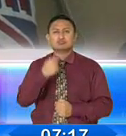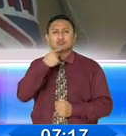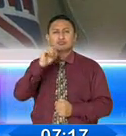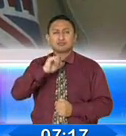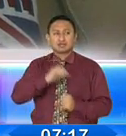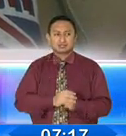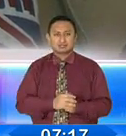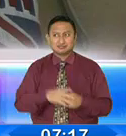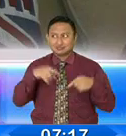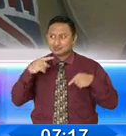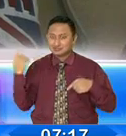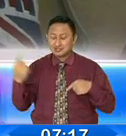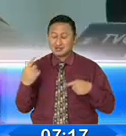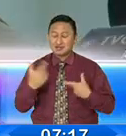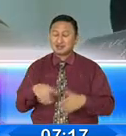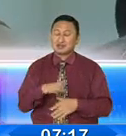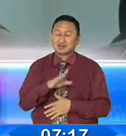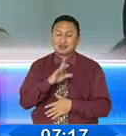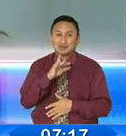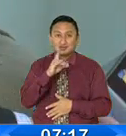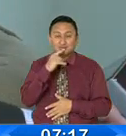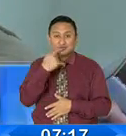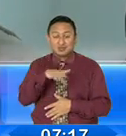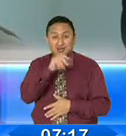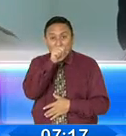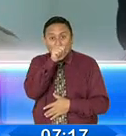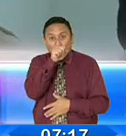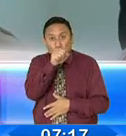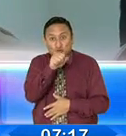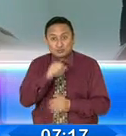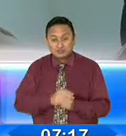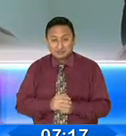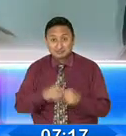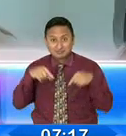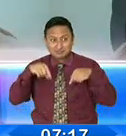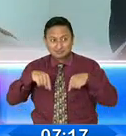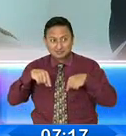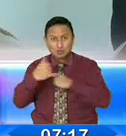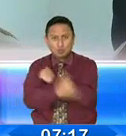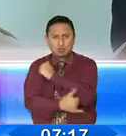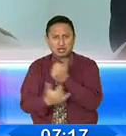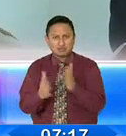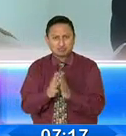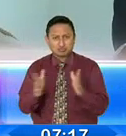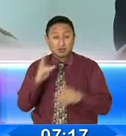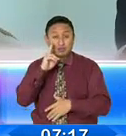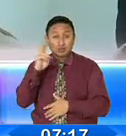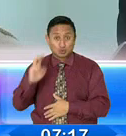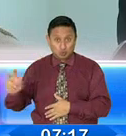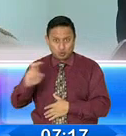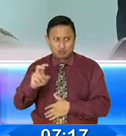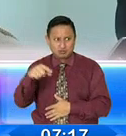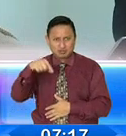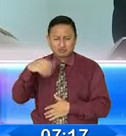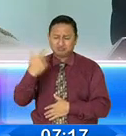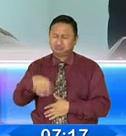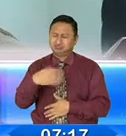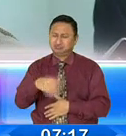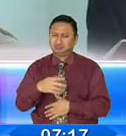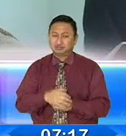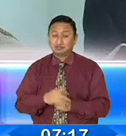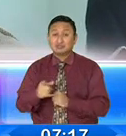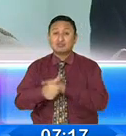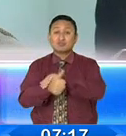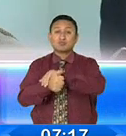encantado con nuestro país. Me parece que el país tiene mucho potencial, por ejemplo el turismo. Tiene las Islas